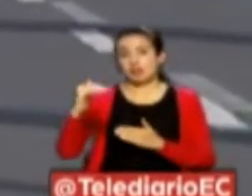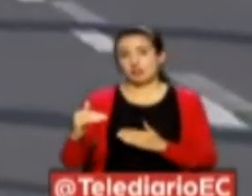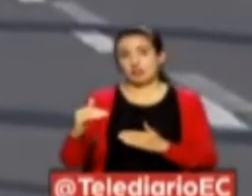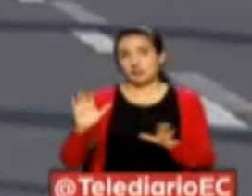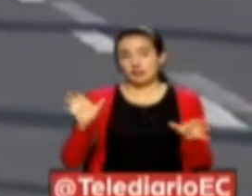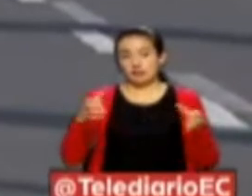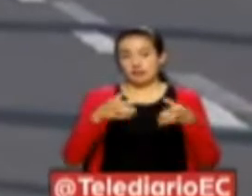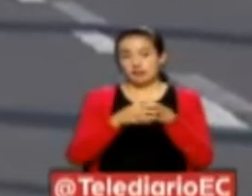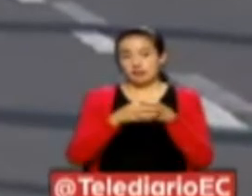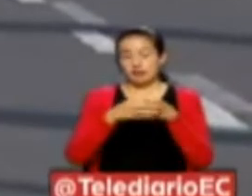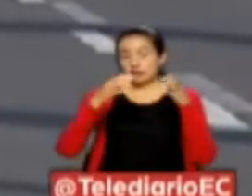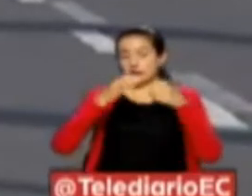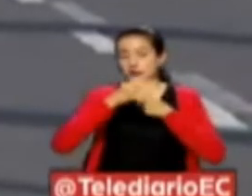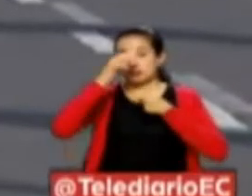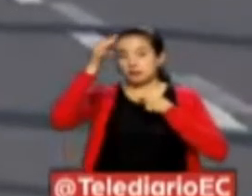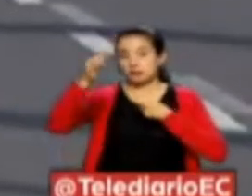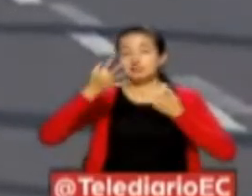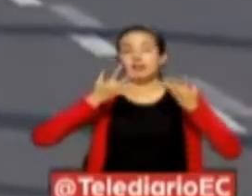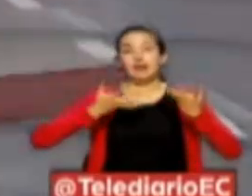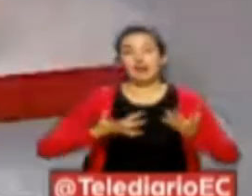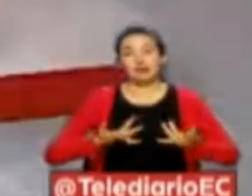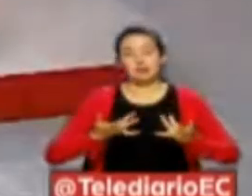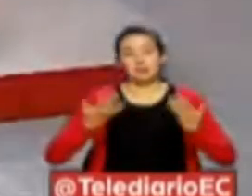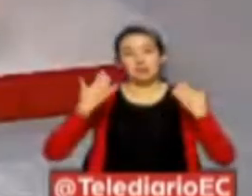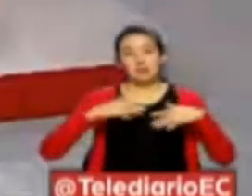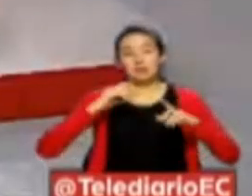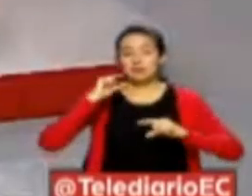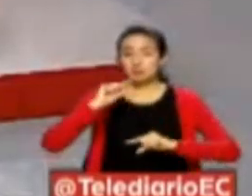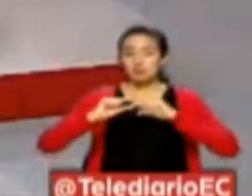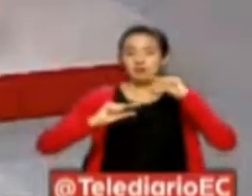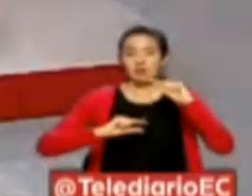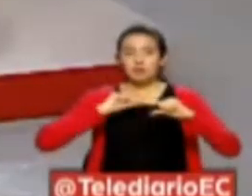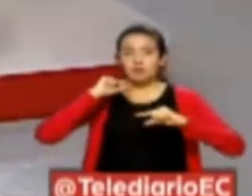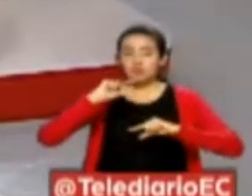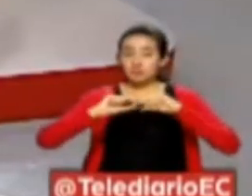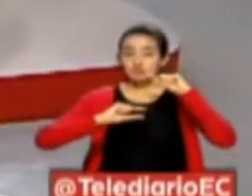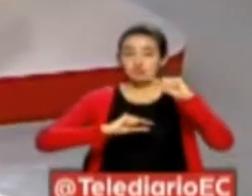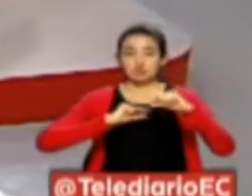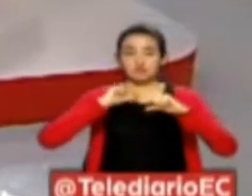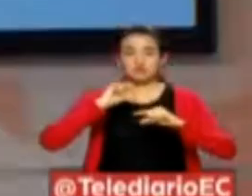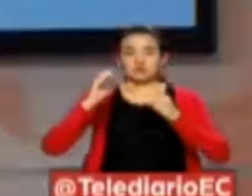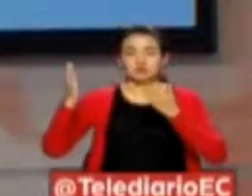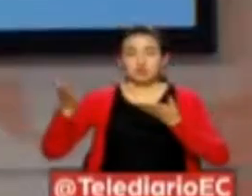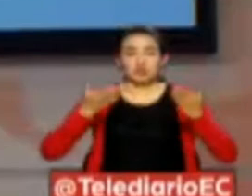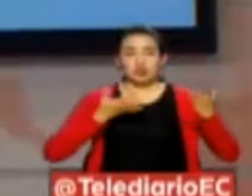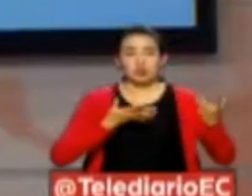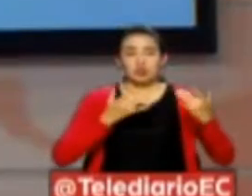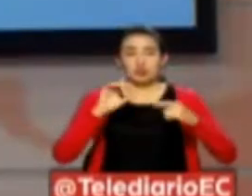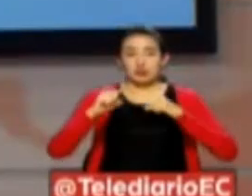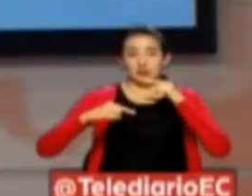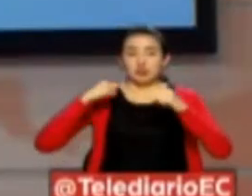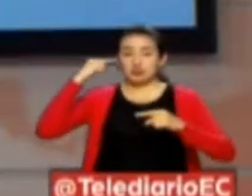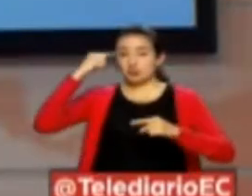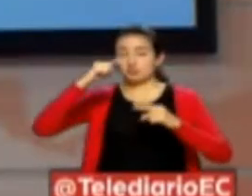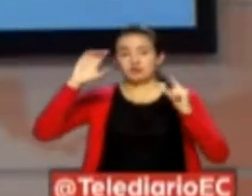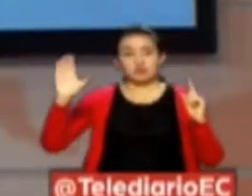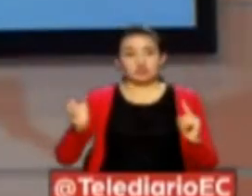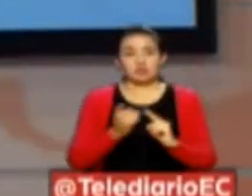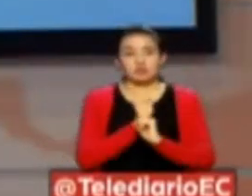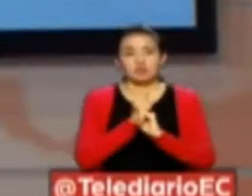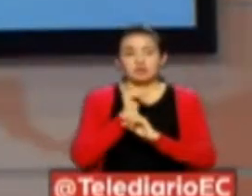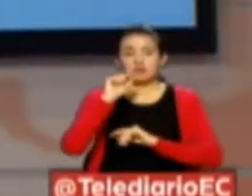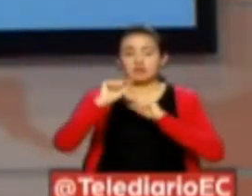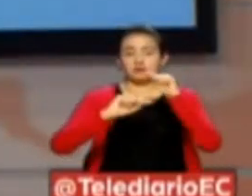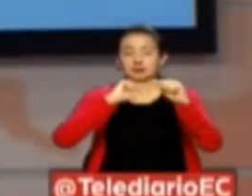larga distancia entonces esperemos que recién deben de ir alrededor de unos 15 kilómetros esperemos que más adelante empiecen ya a